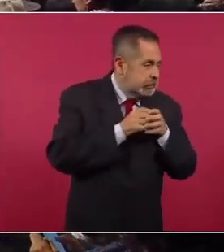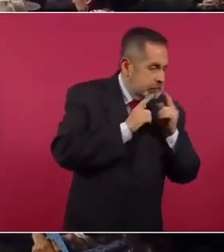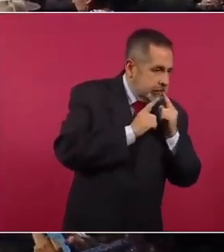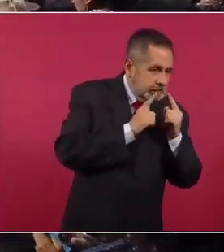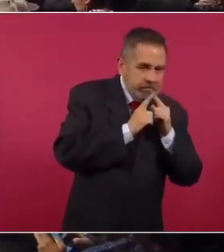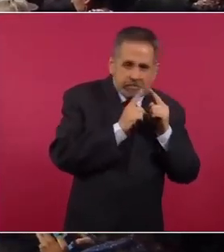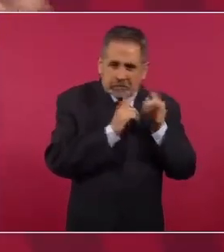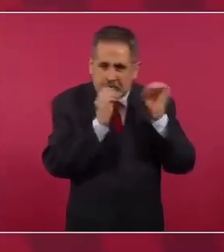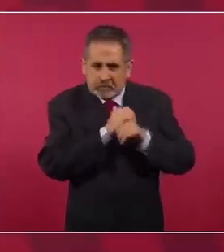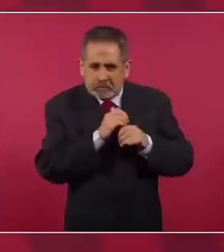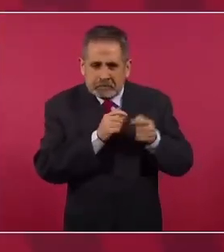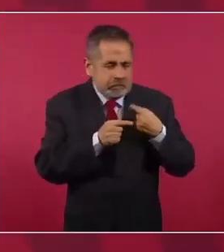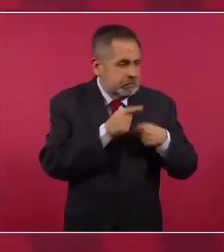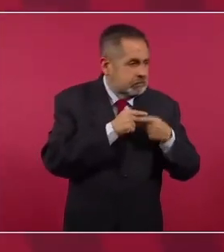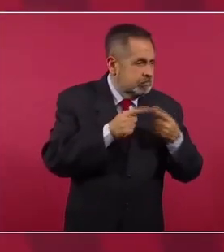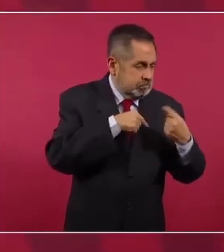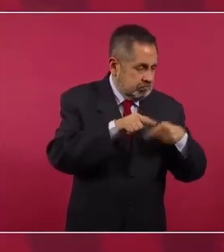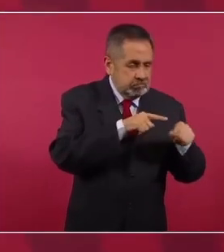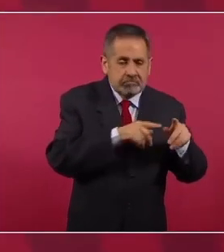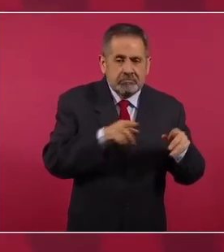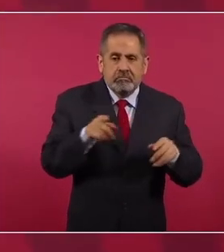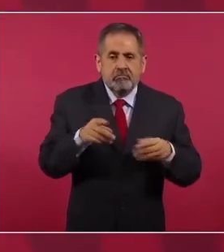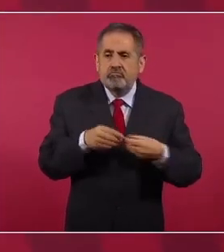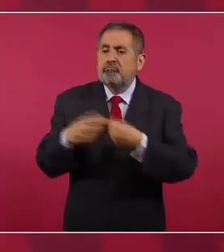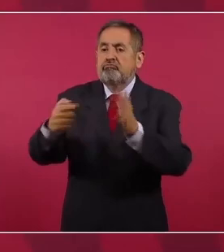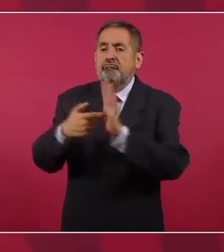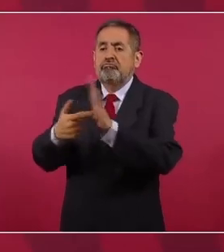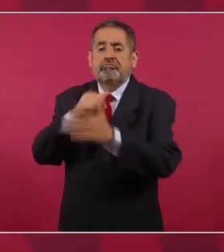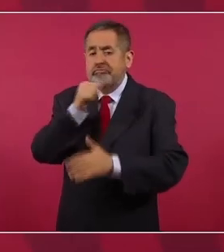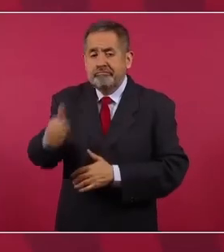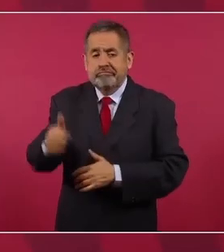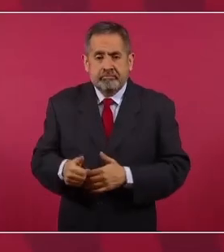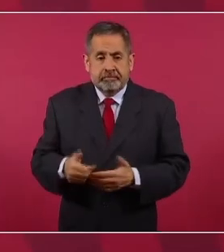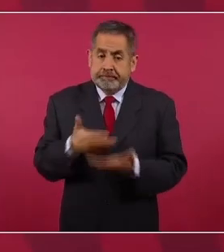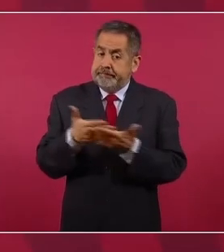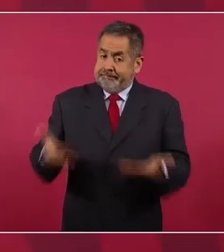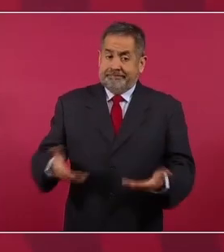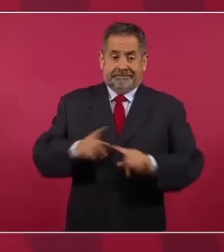Todo se daba en la clandestinidad. Ahora no.